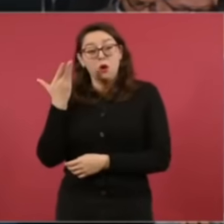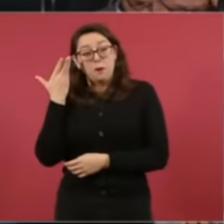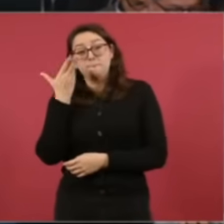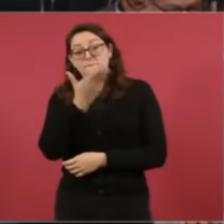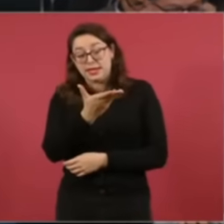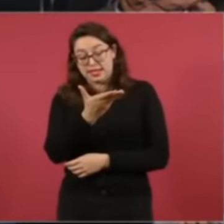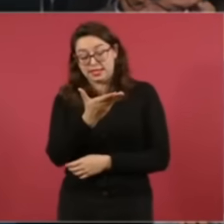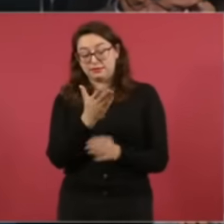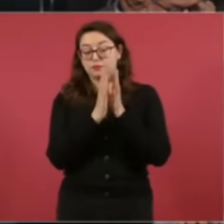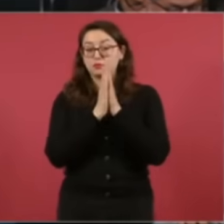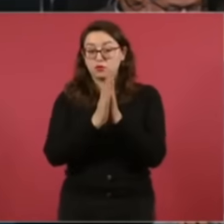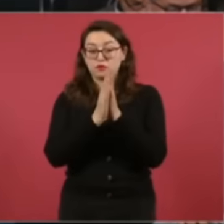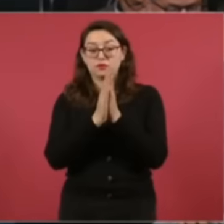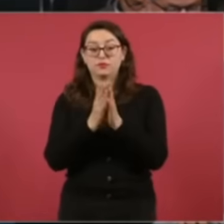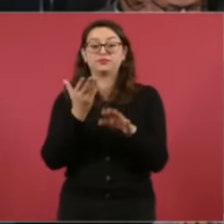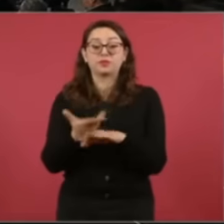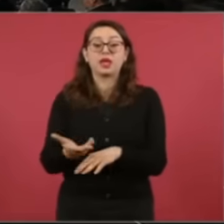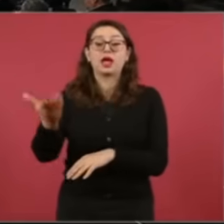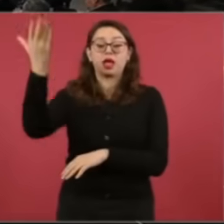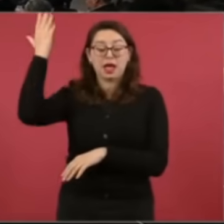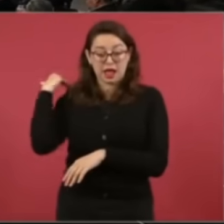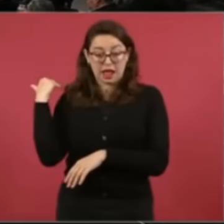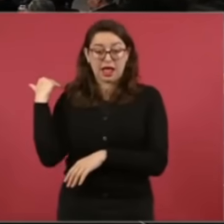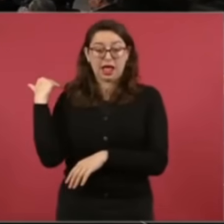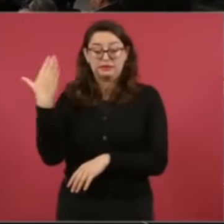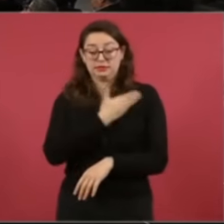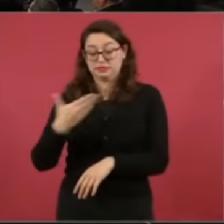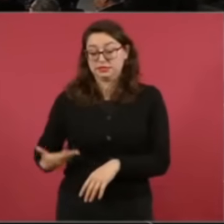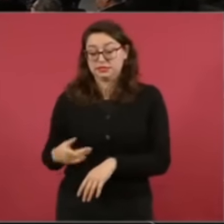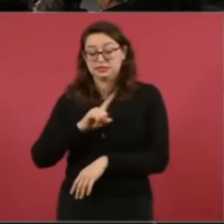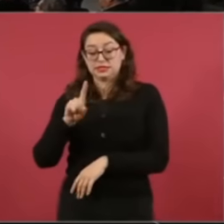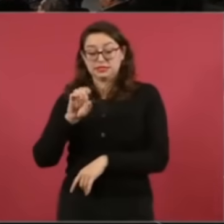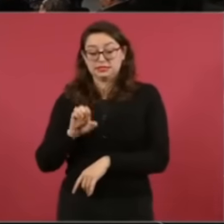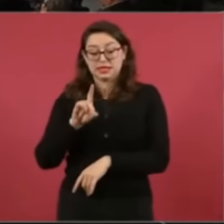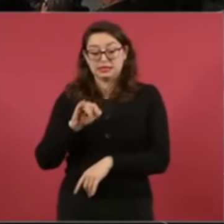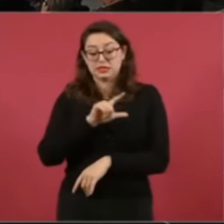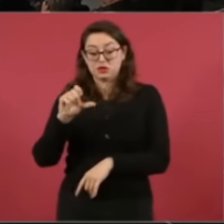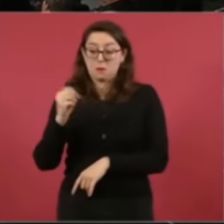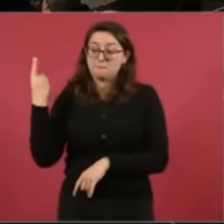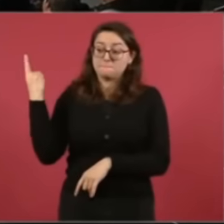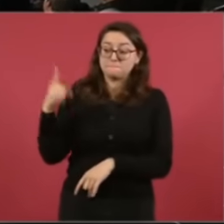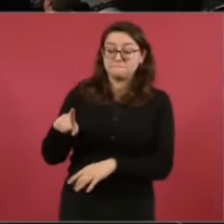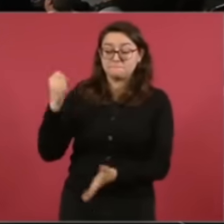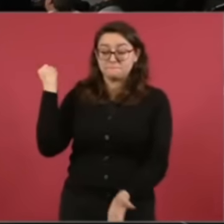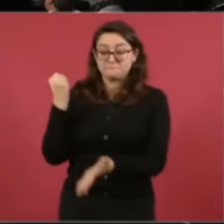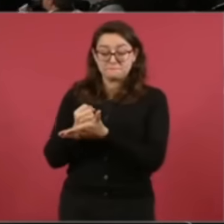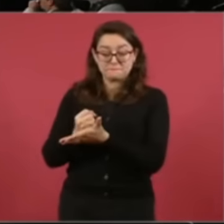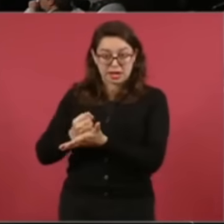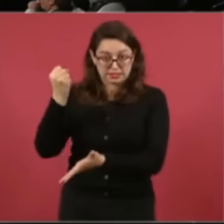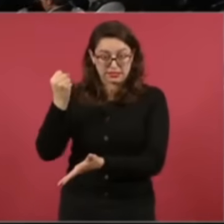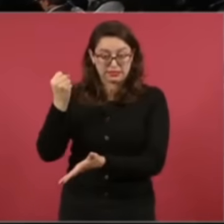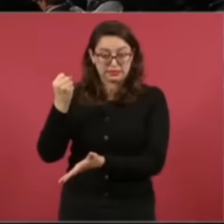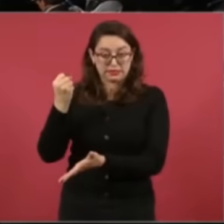que emitió el presidente Ernesto Zedillo en el 95, porque ellos quieren un